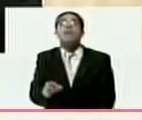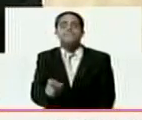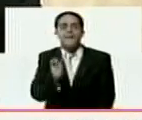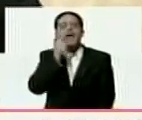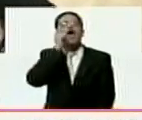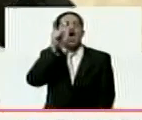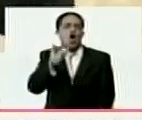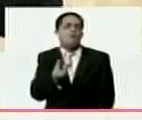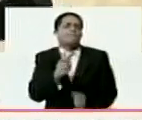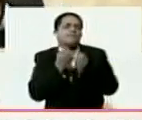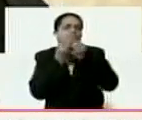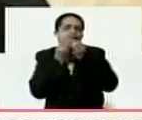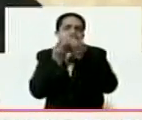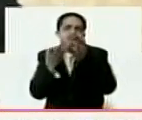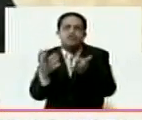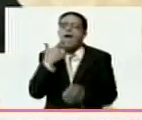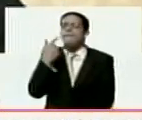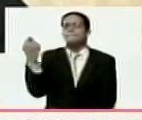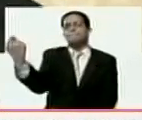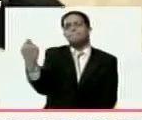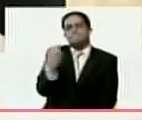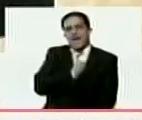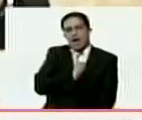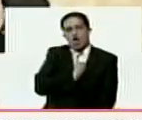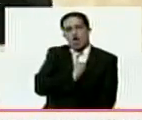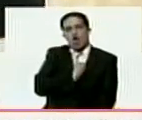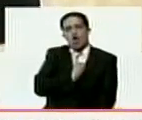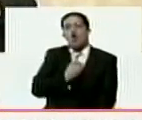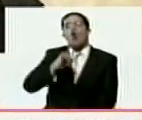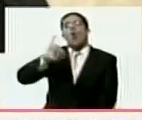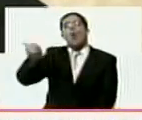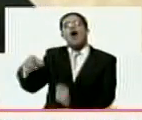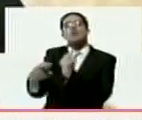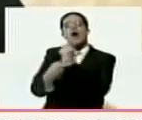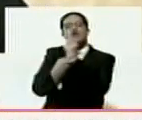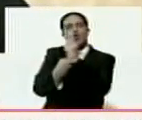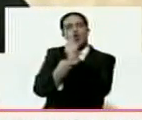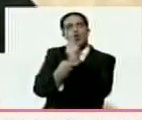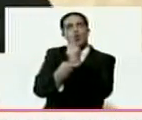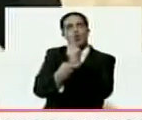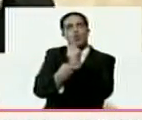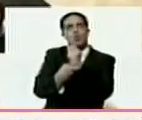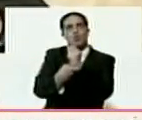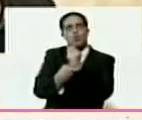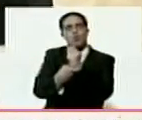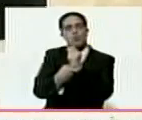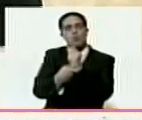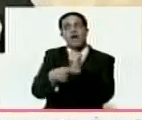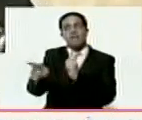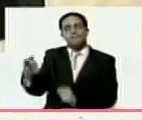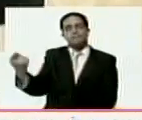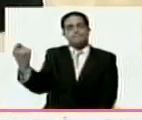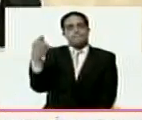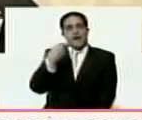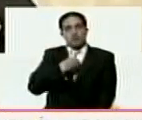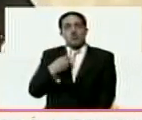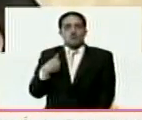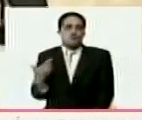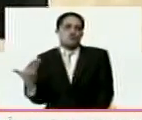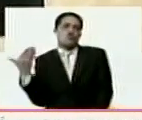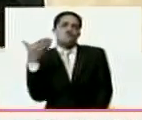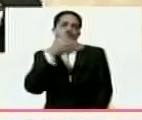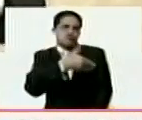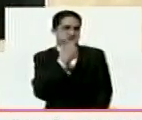pistolero confiesa que fue pagado por la gente de Juan Guaidó para estar allí en ese